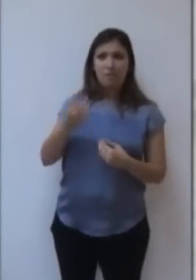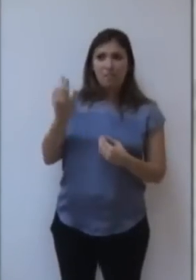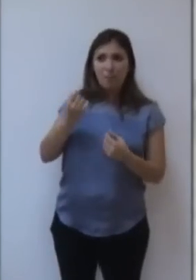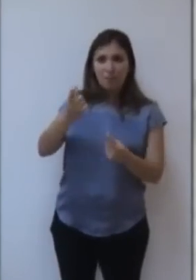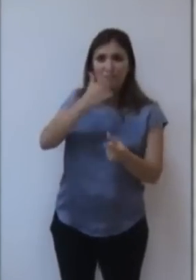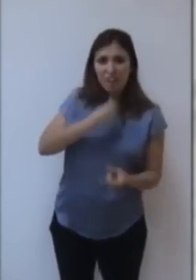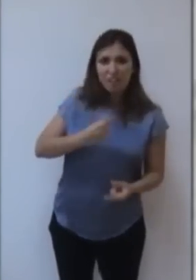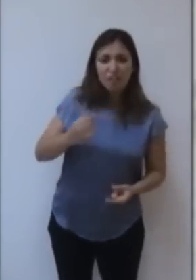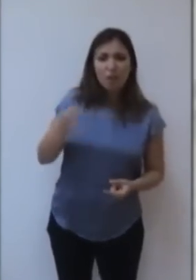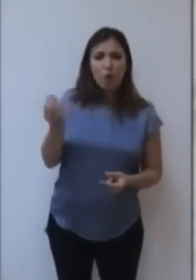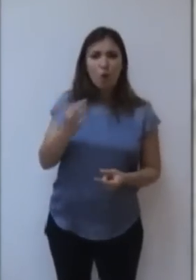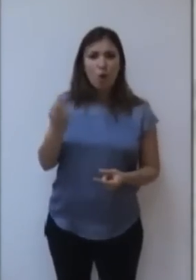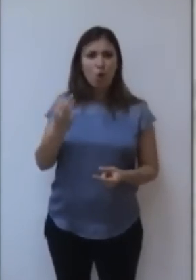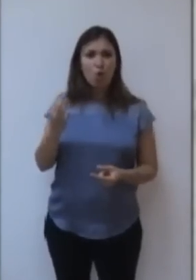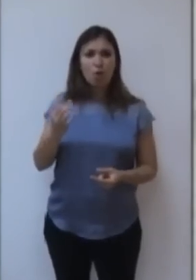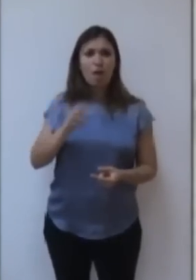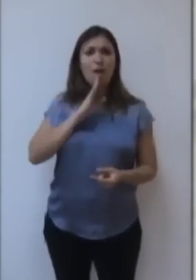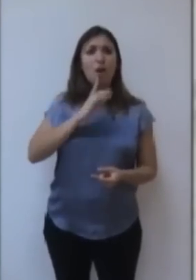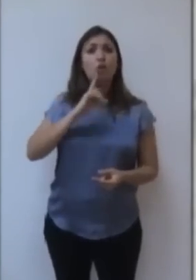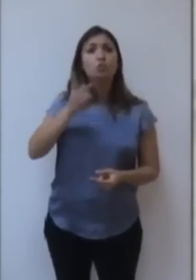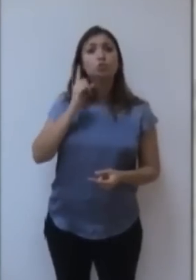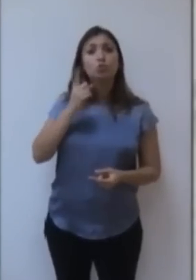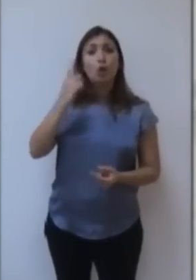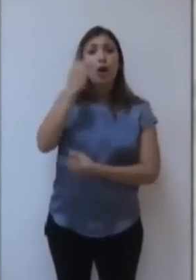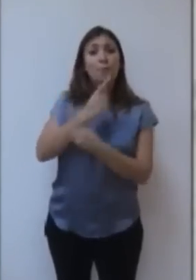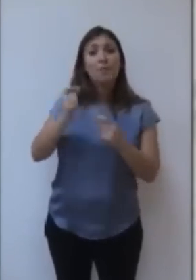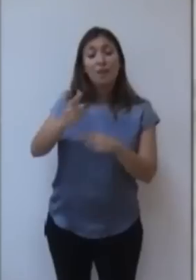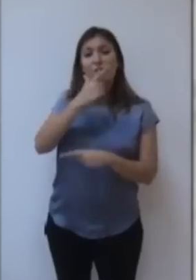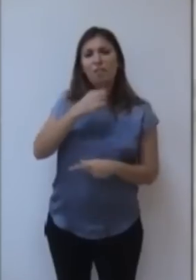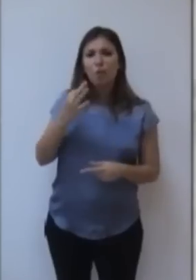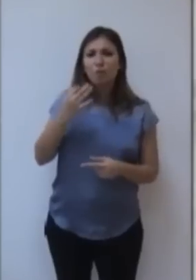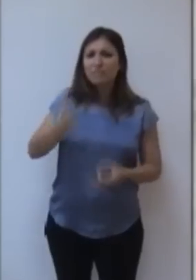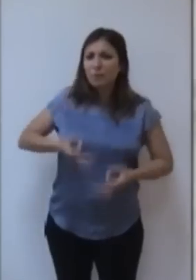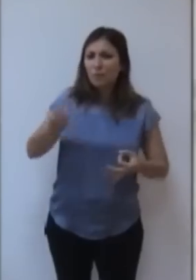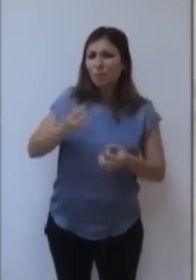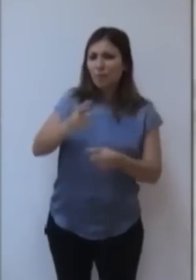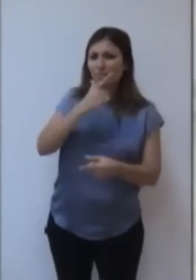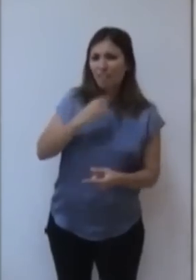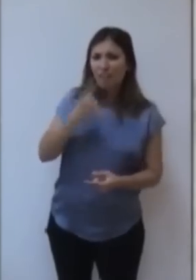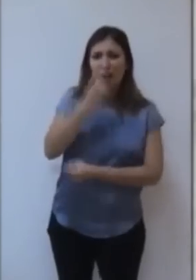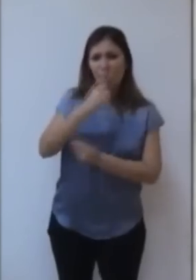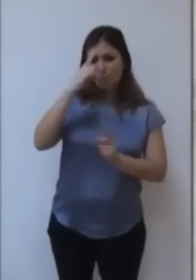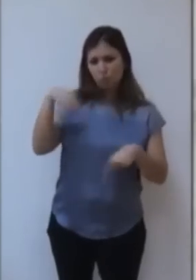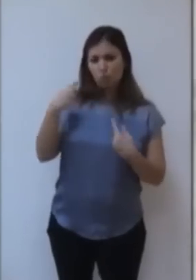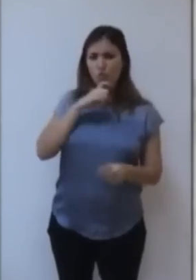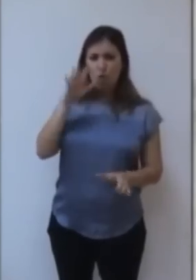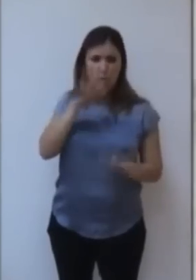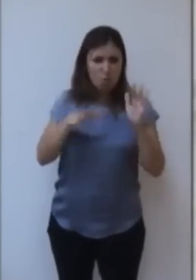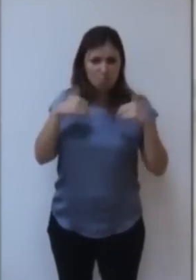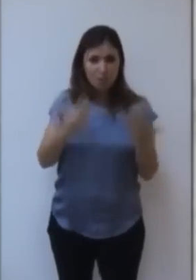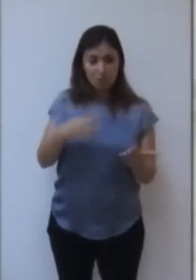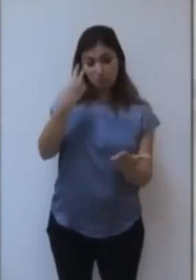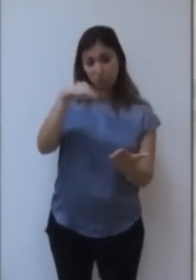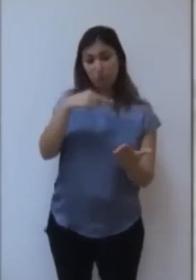que debo facilitar la lectura de eso solamente en algunas ocasiones, ¿no? Y en otras tenemos que complicarnos la vida con la lectura